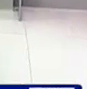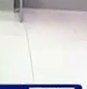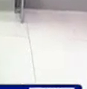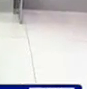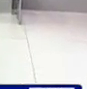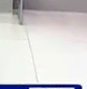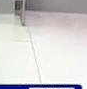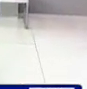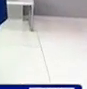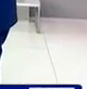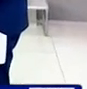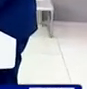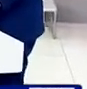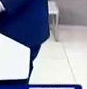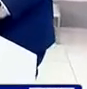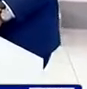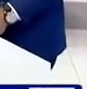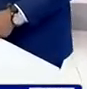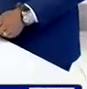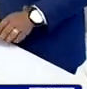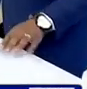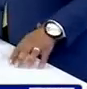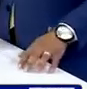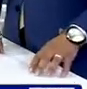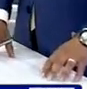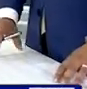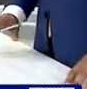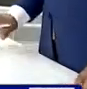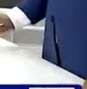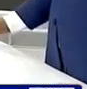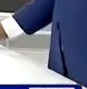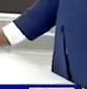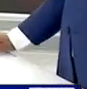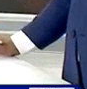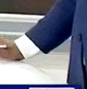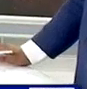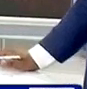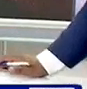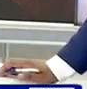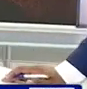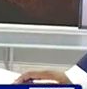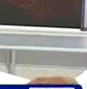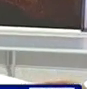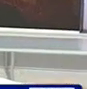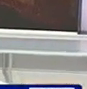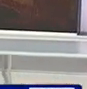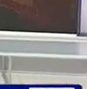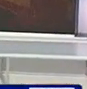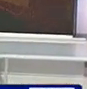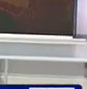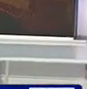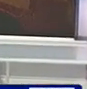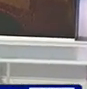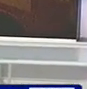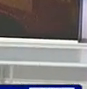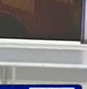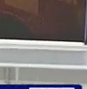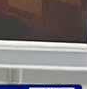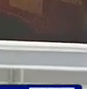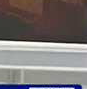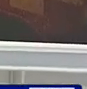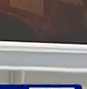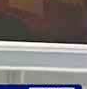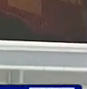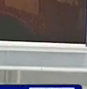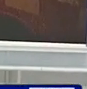El bombero llegó lo más pronto que pudo hasta este lugar, porque evidentemente era terrible el humo, las llamas que salían de esta